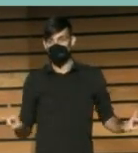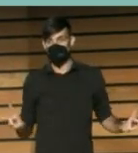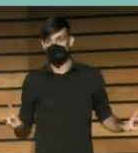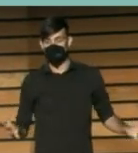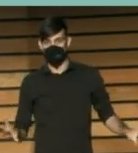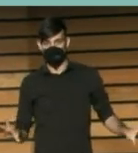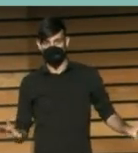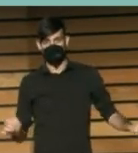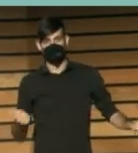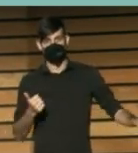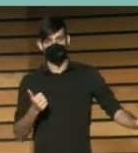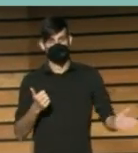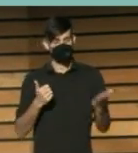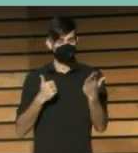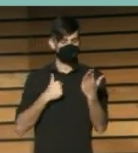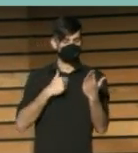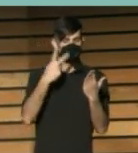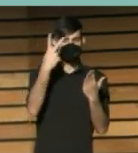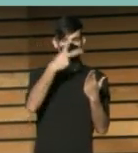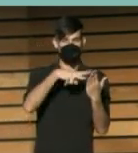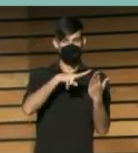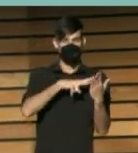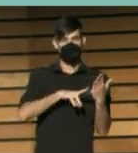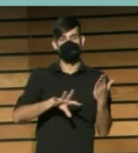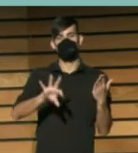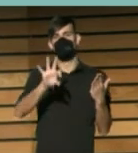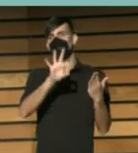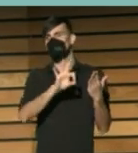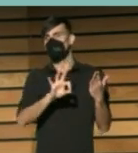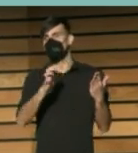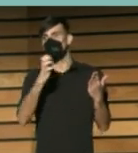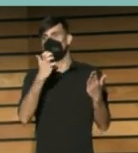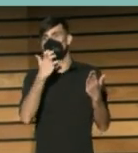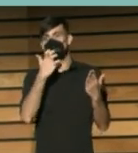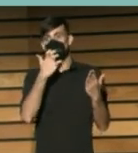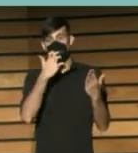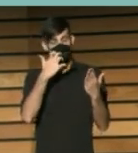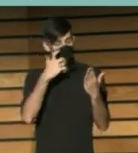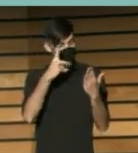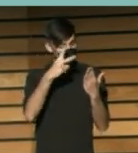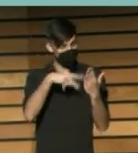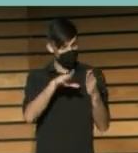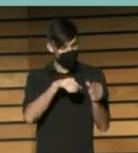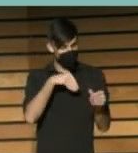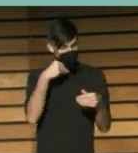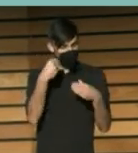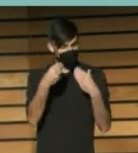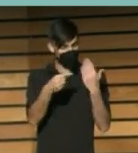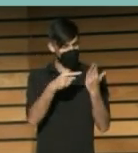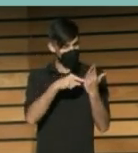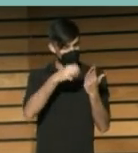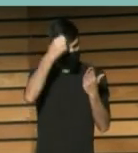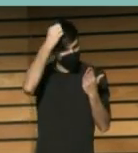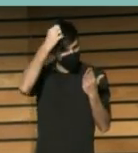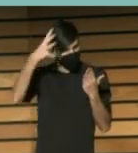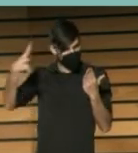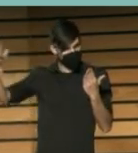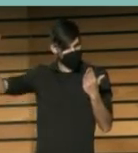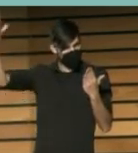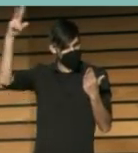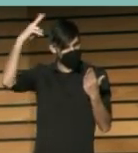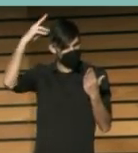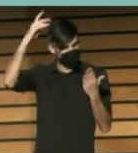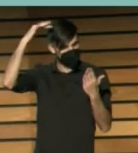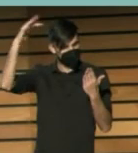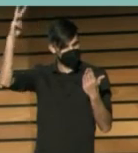vitales a leer, a asomarse al mundo material y al mundo inmenso del espíritu por